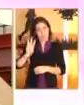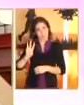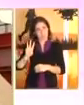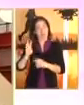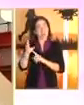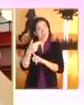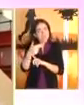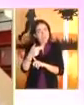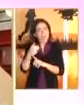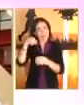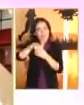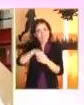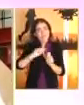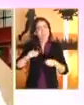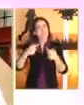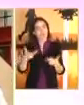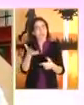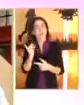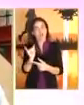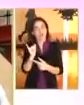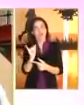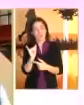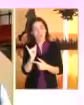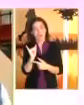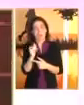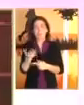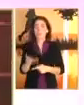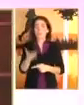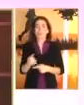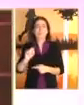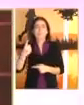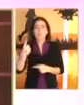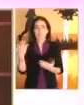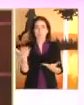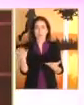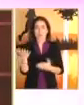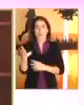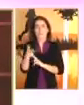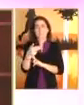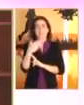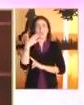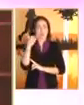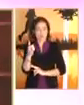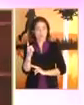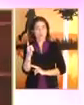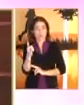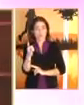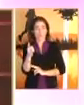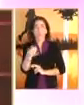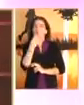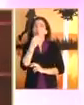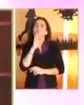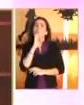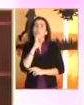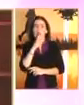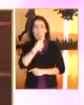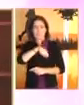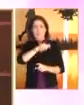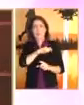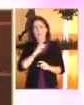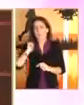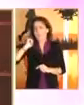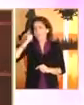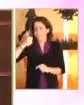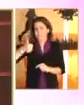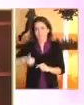los contiene, sobre todo cuando hablamos de pescado azul. Y pescado azul es el que hemos consumido en España durante mucho tiempo.